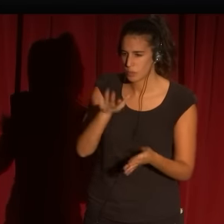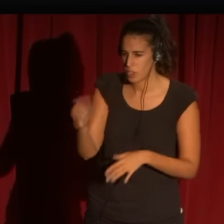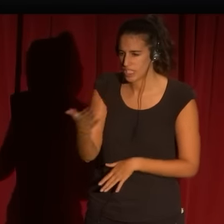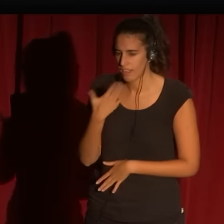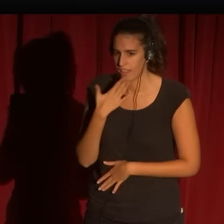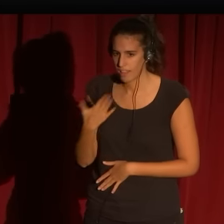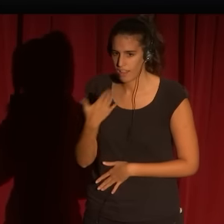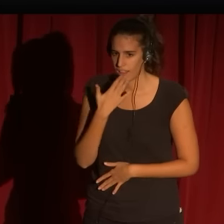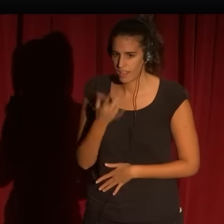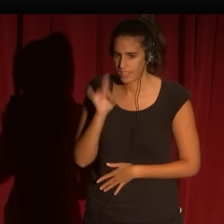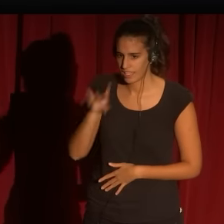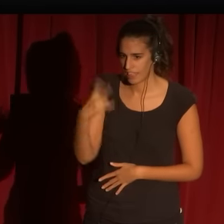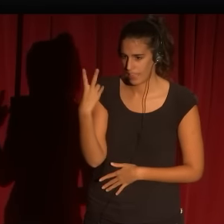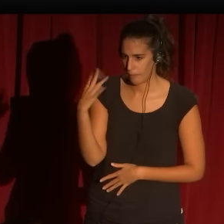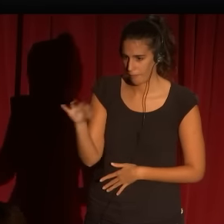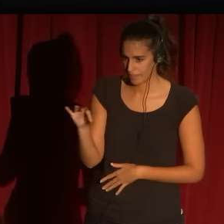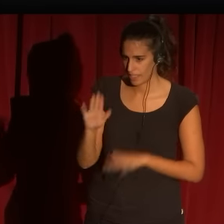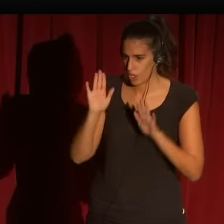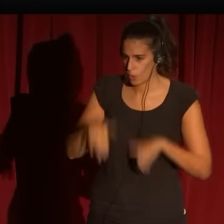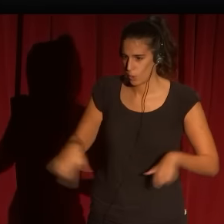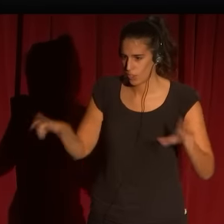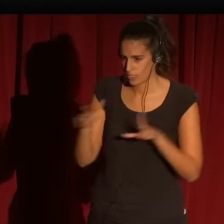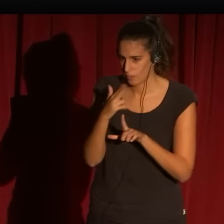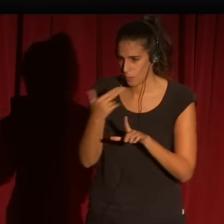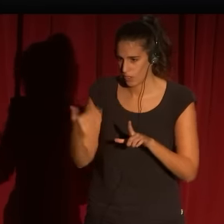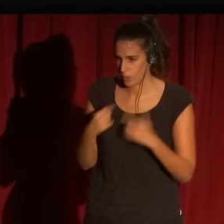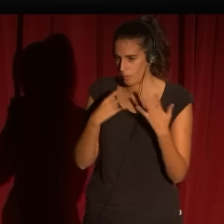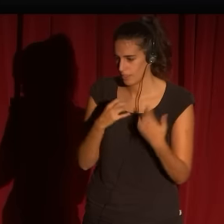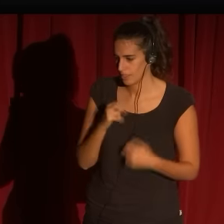unos entre 15 y 20 años última obra fechada